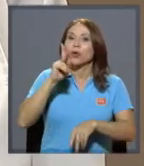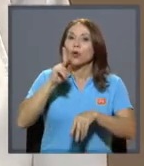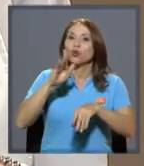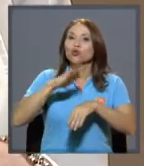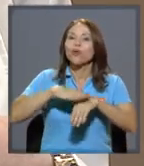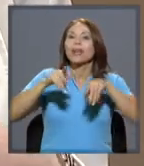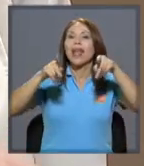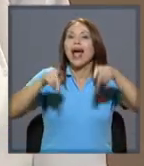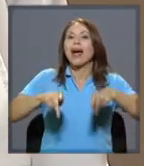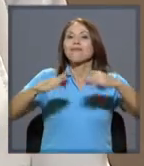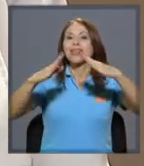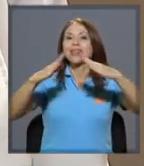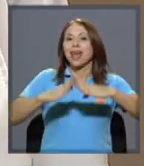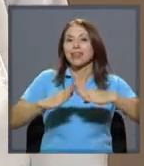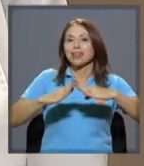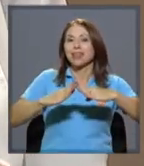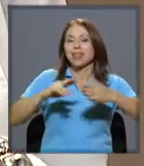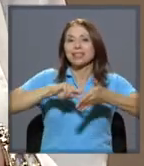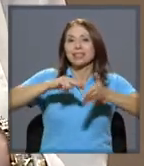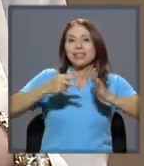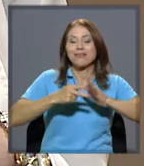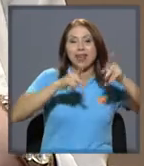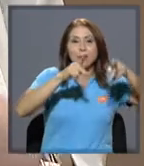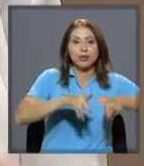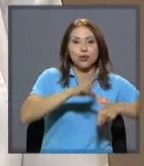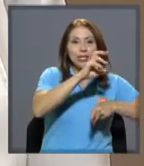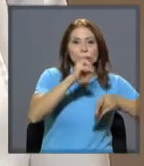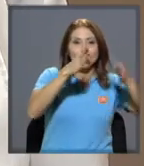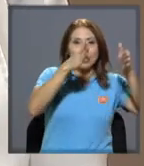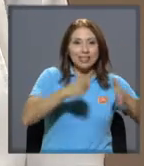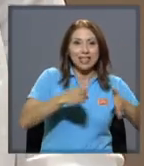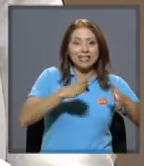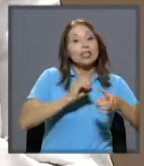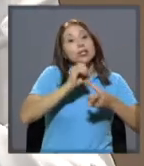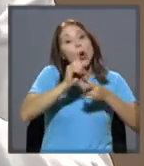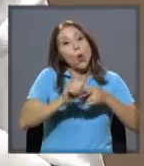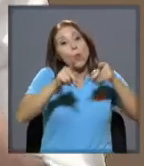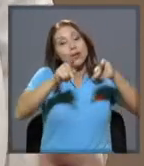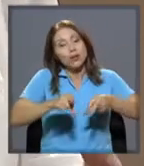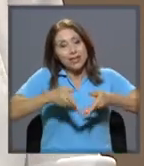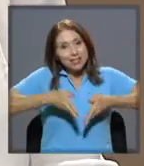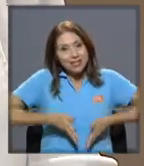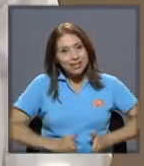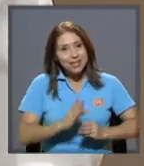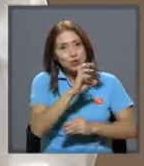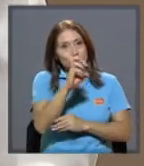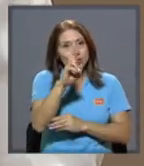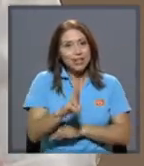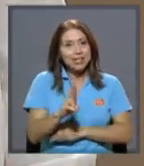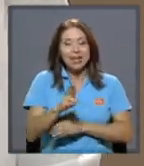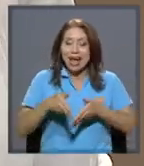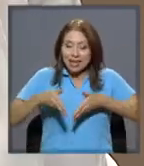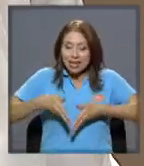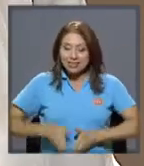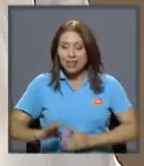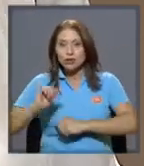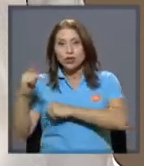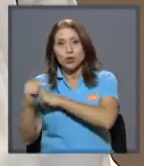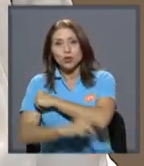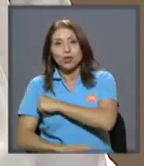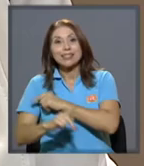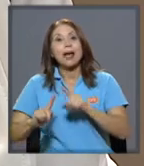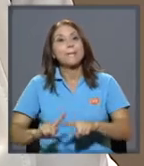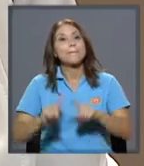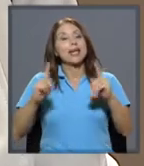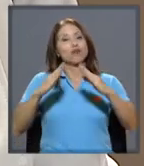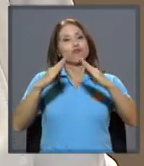hablando costarricenses o nacidos en Costa Rica, nacidos en el extranjero, pero que viven en